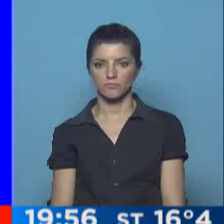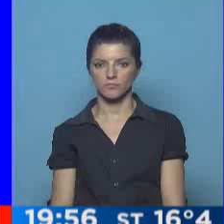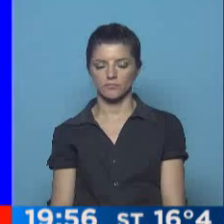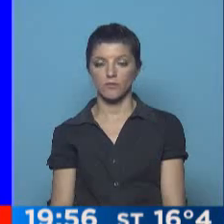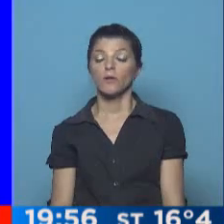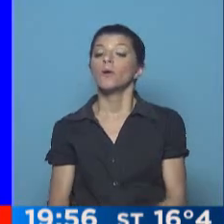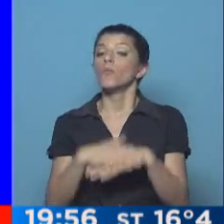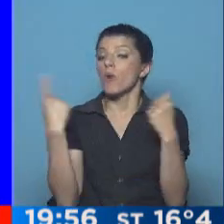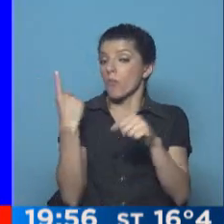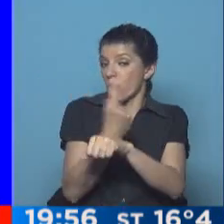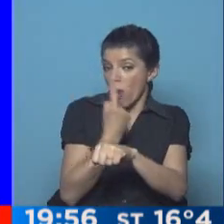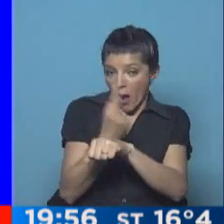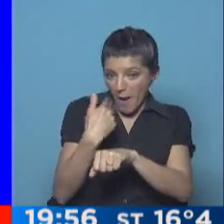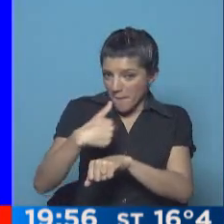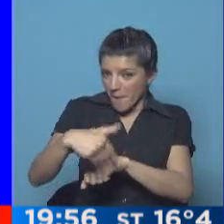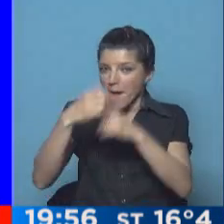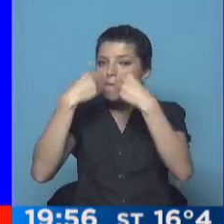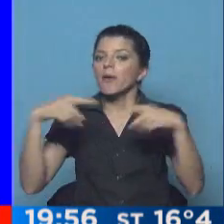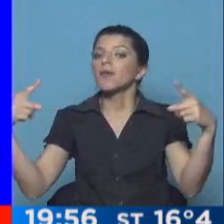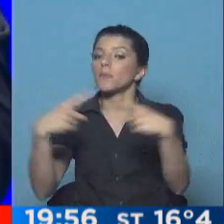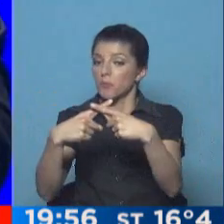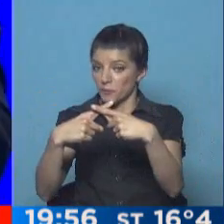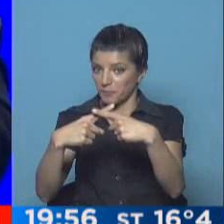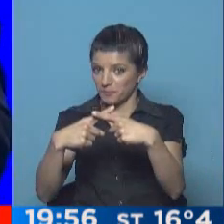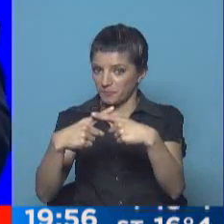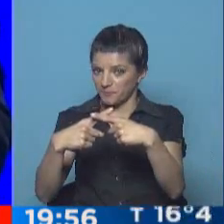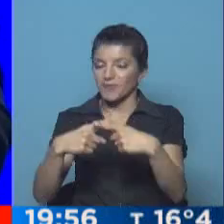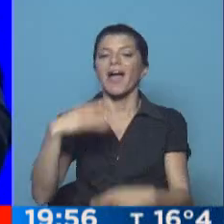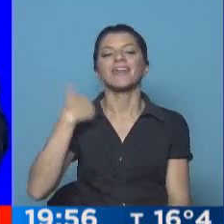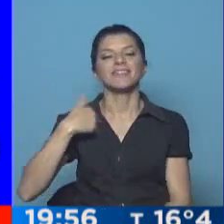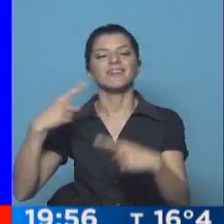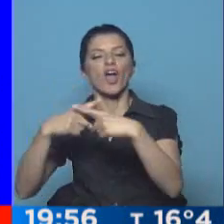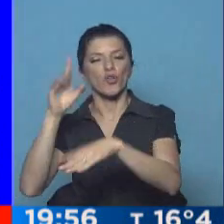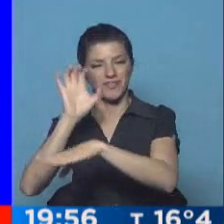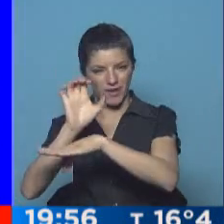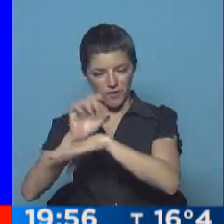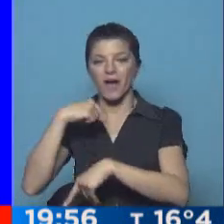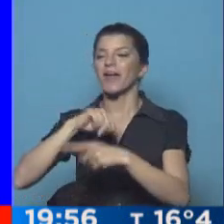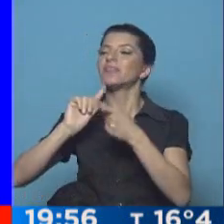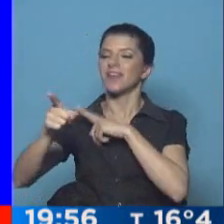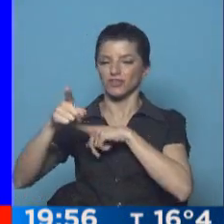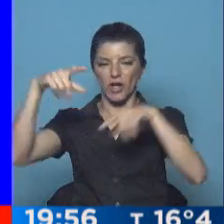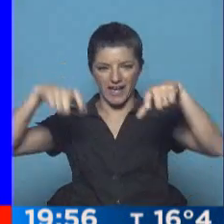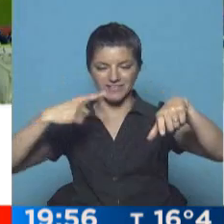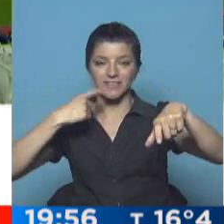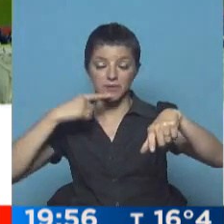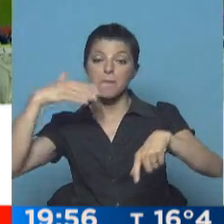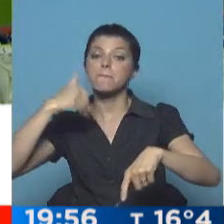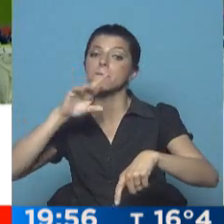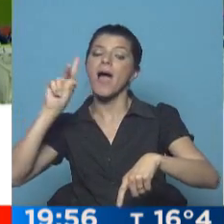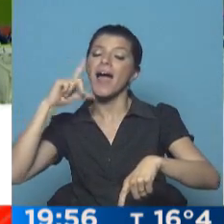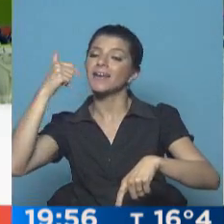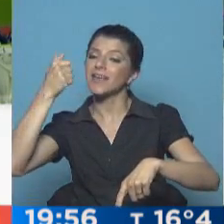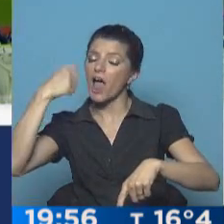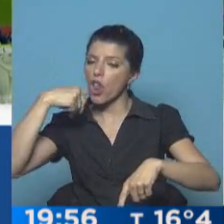Bueno una hora nada más falta para el arranque del partido entre Argentina e Ecuador volvemos a Monumental bueno Mariano me imagino que la